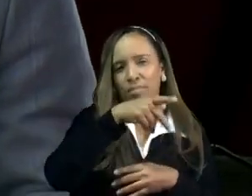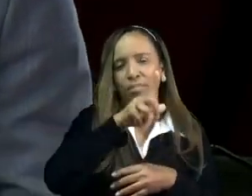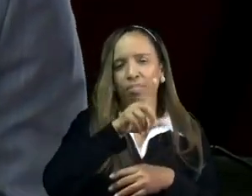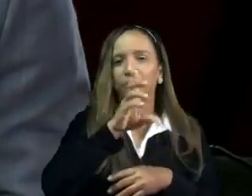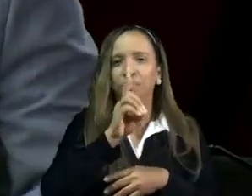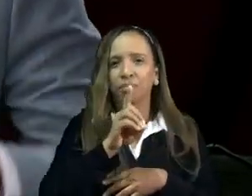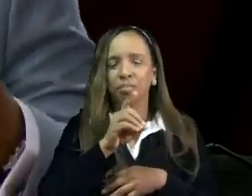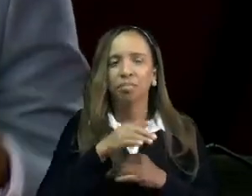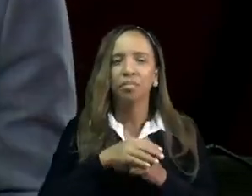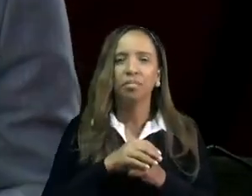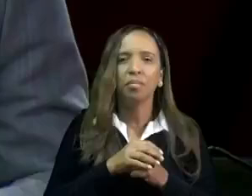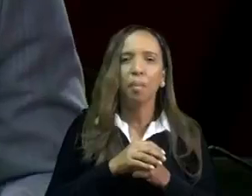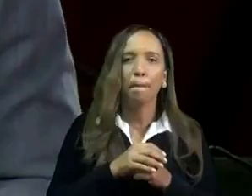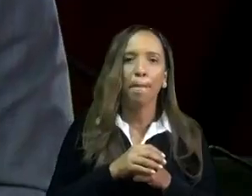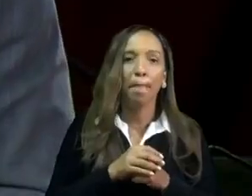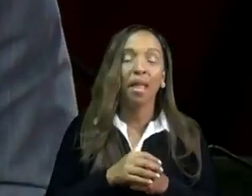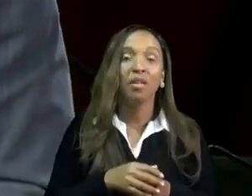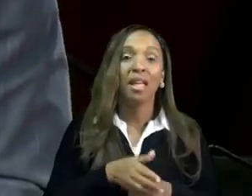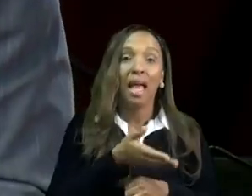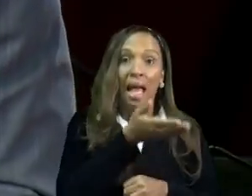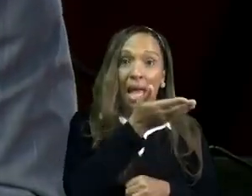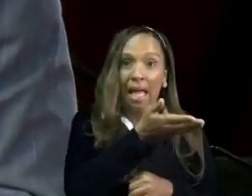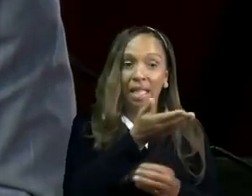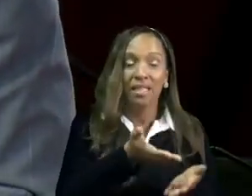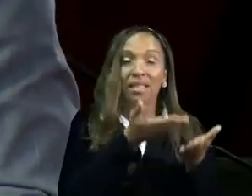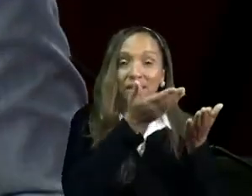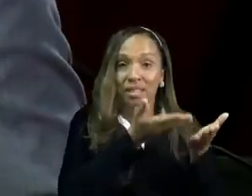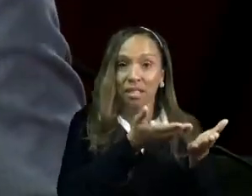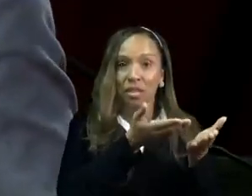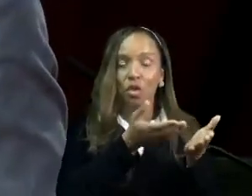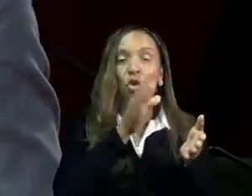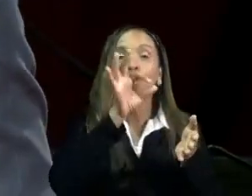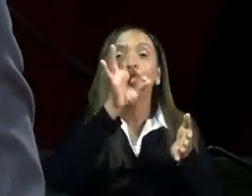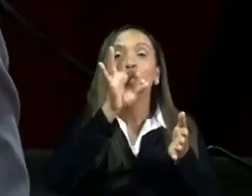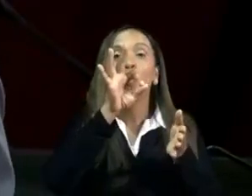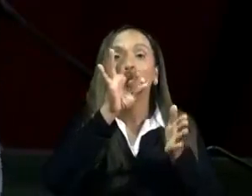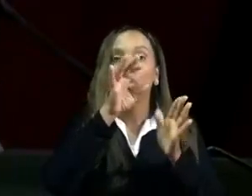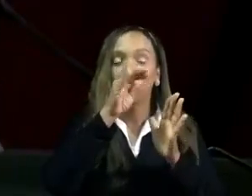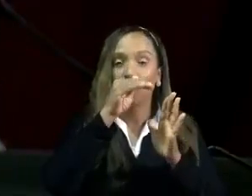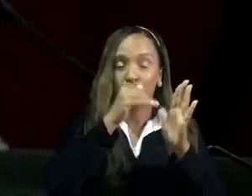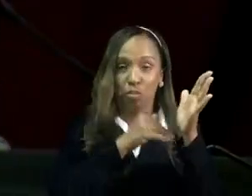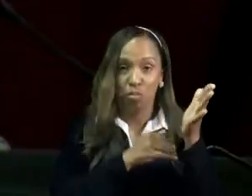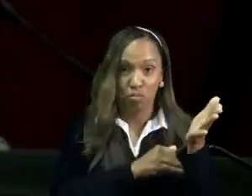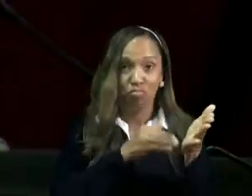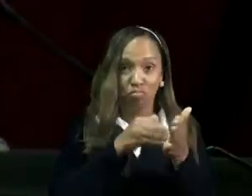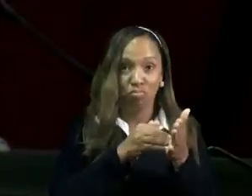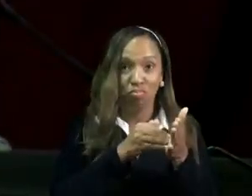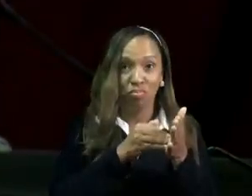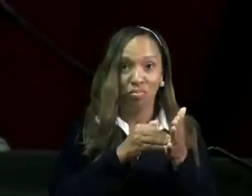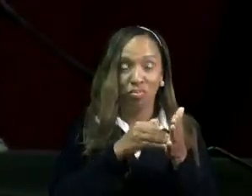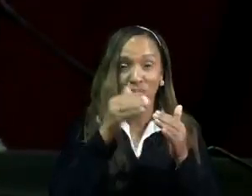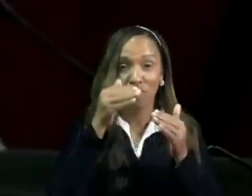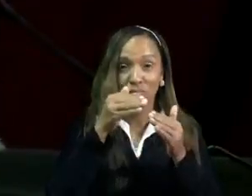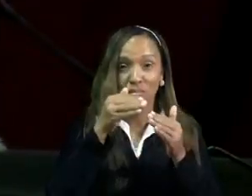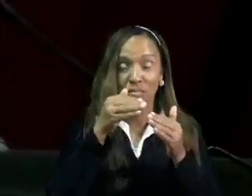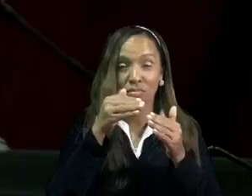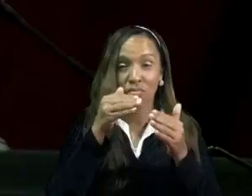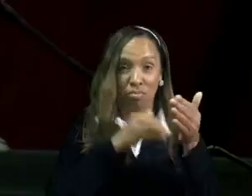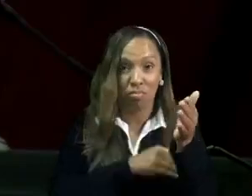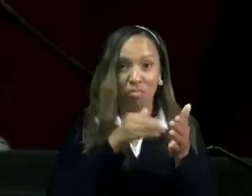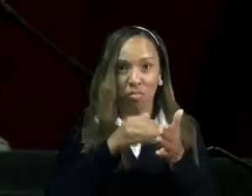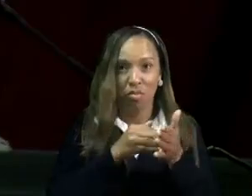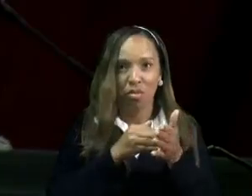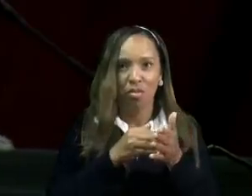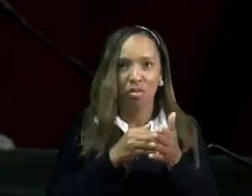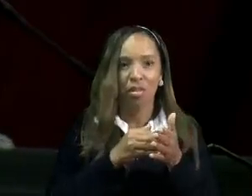la entrega en 22.000 millones de dólares. Y para los que saben un poco de matemática, Gustavo, sin hacer una